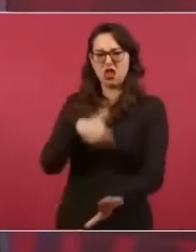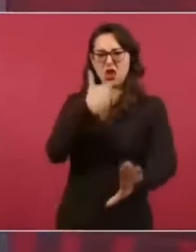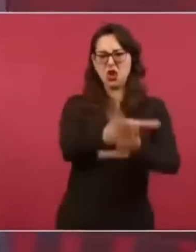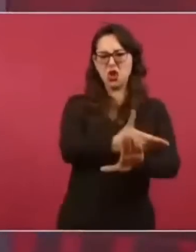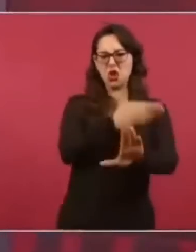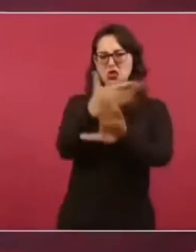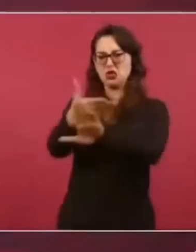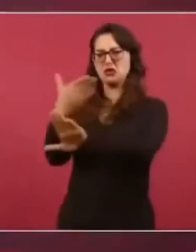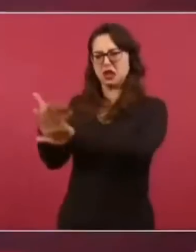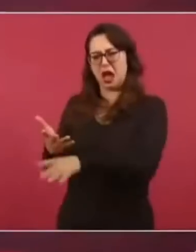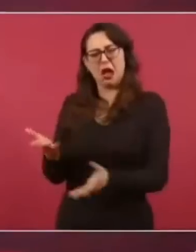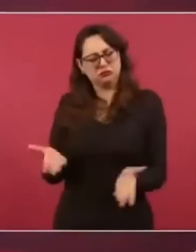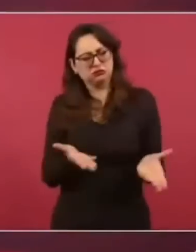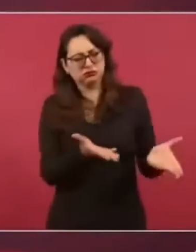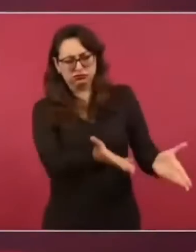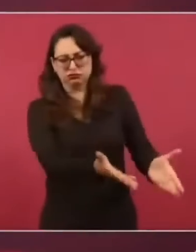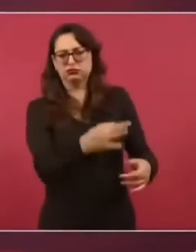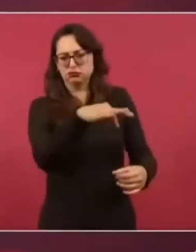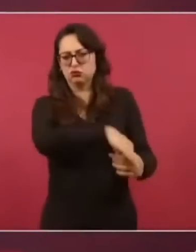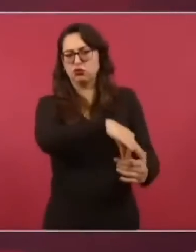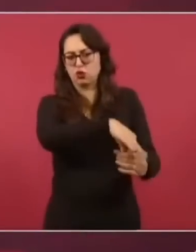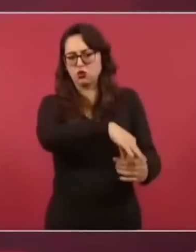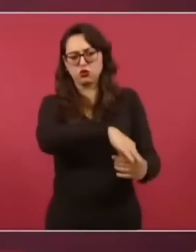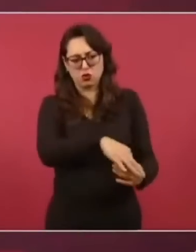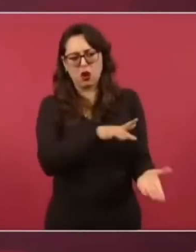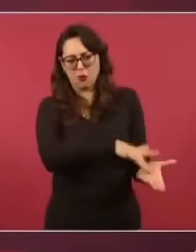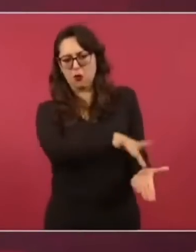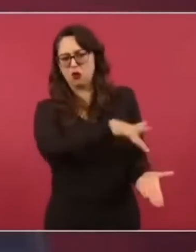Ya sabes por quién vas a votar.